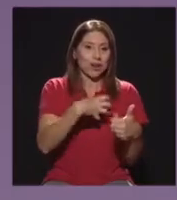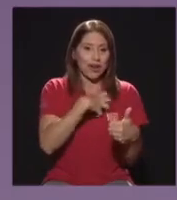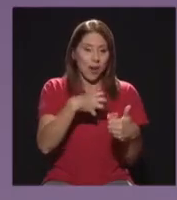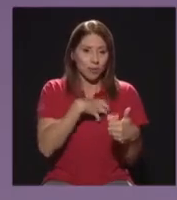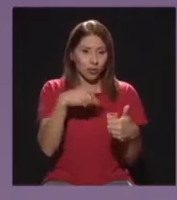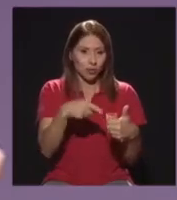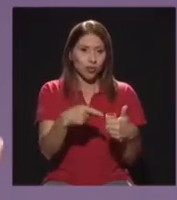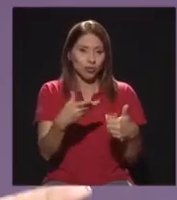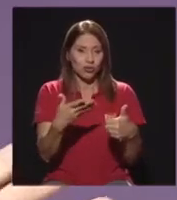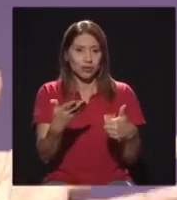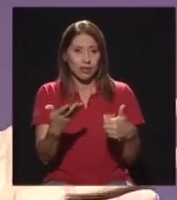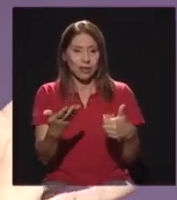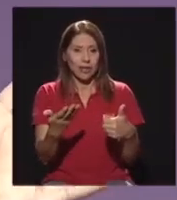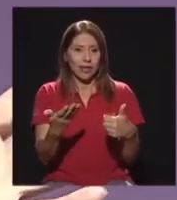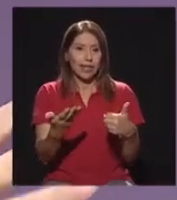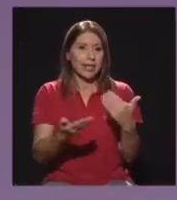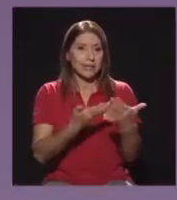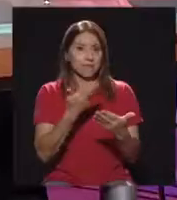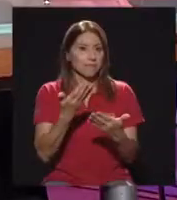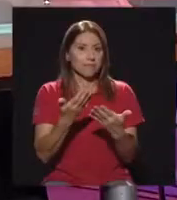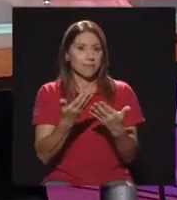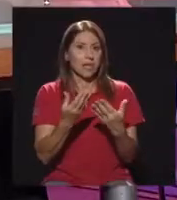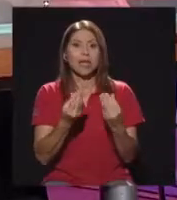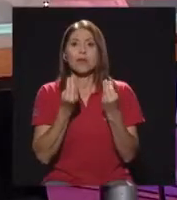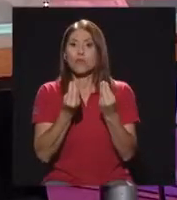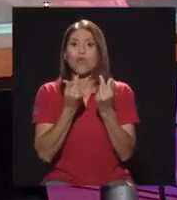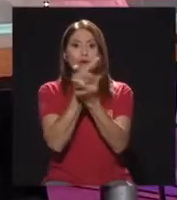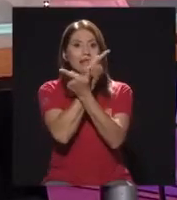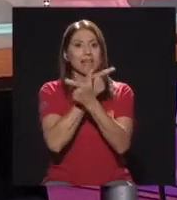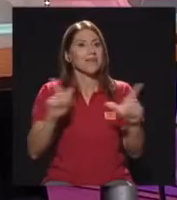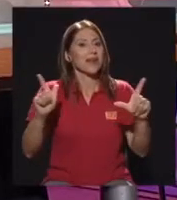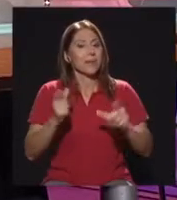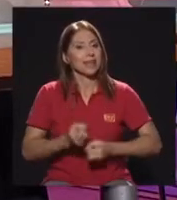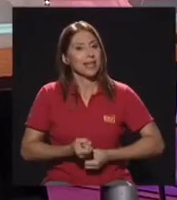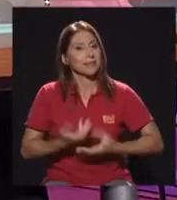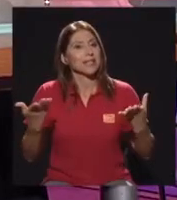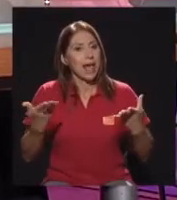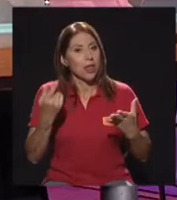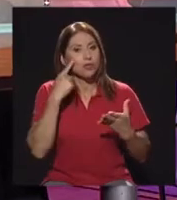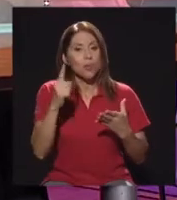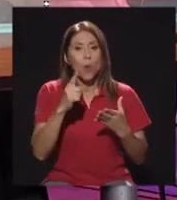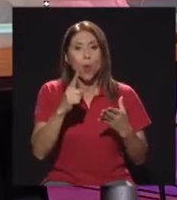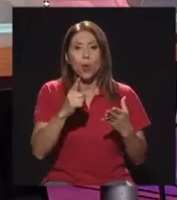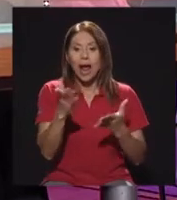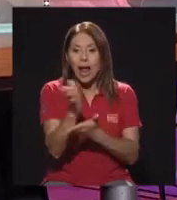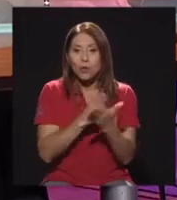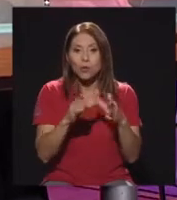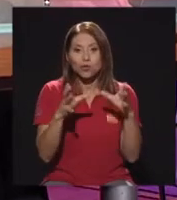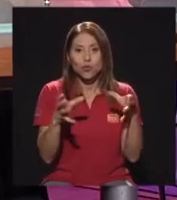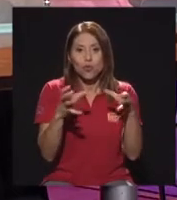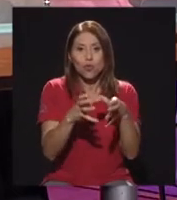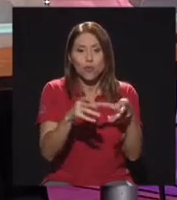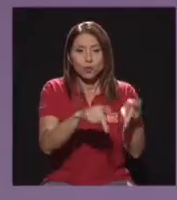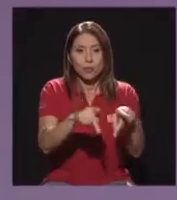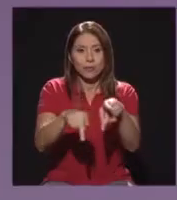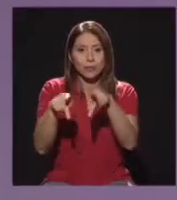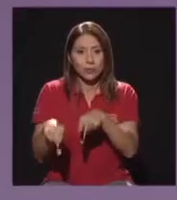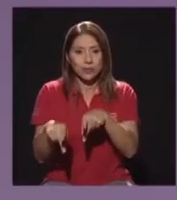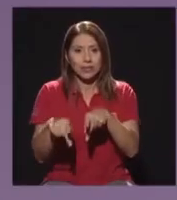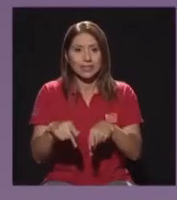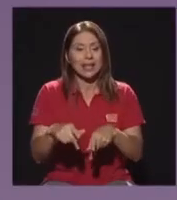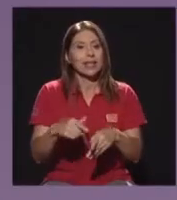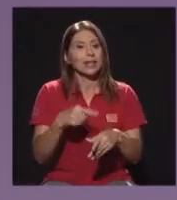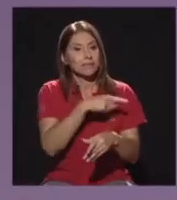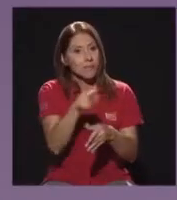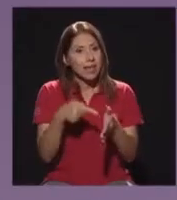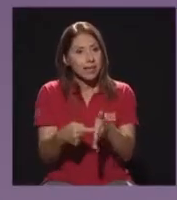muy libremente haber de expresados por ciertas poblaciones de exigir también